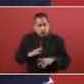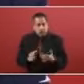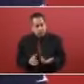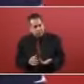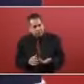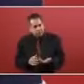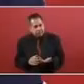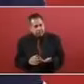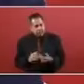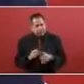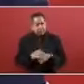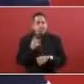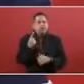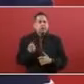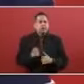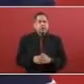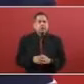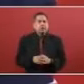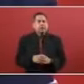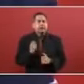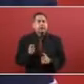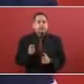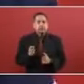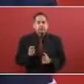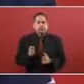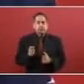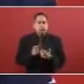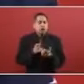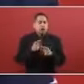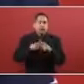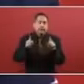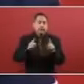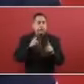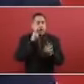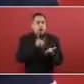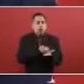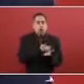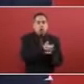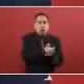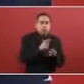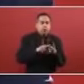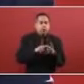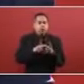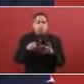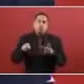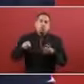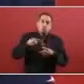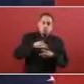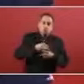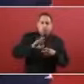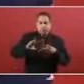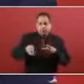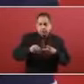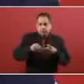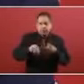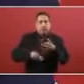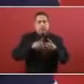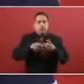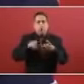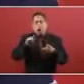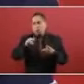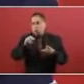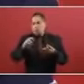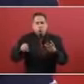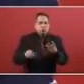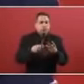porque una parte son los sueldos y otras las compensaciones y otros los